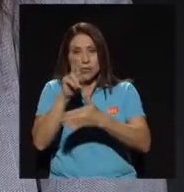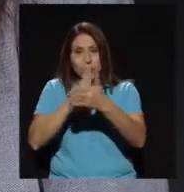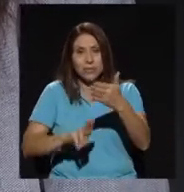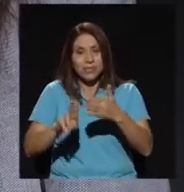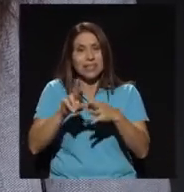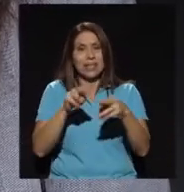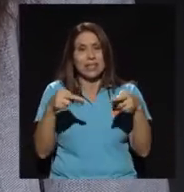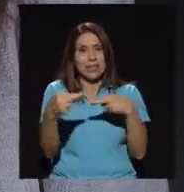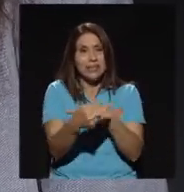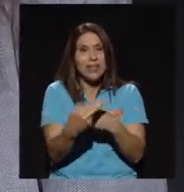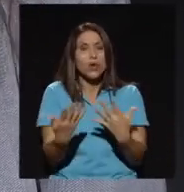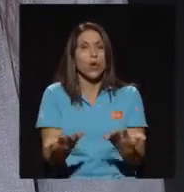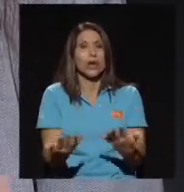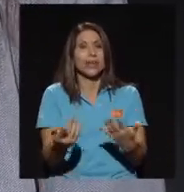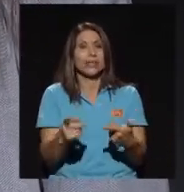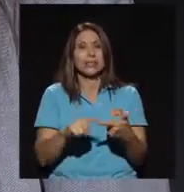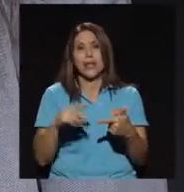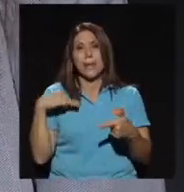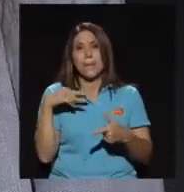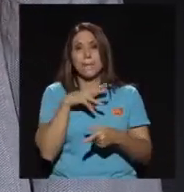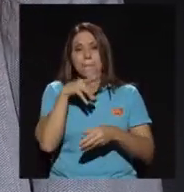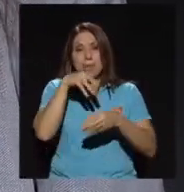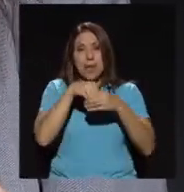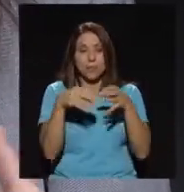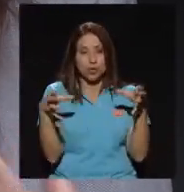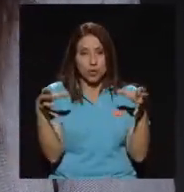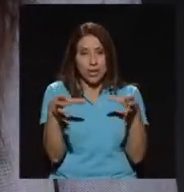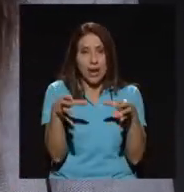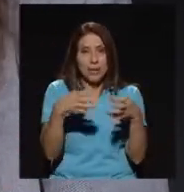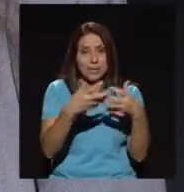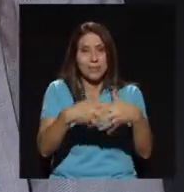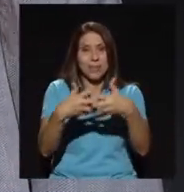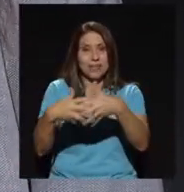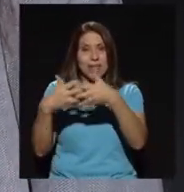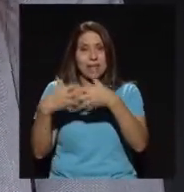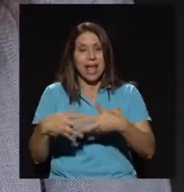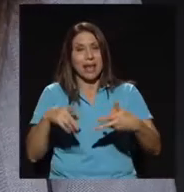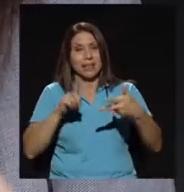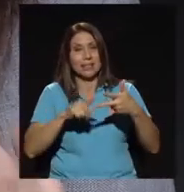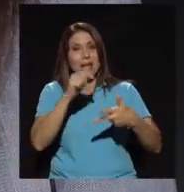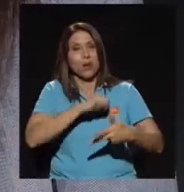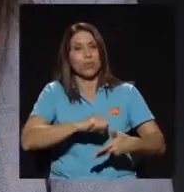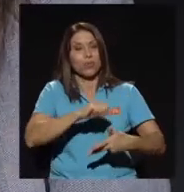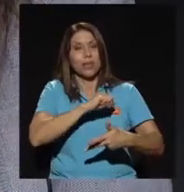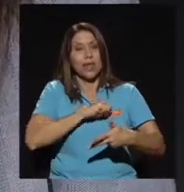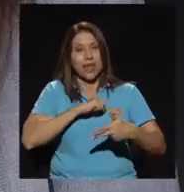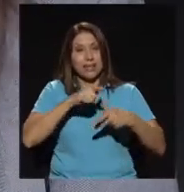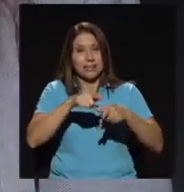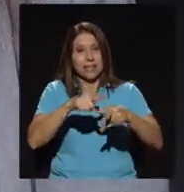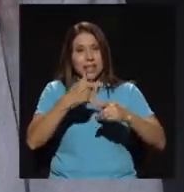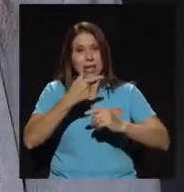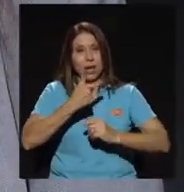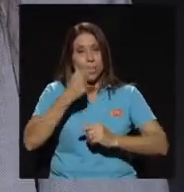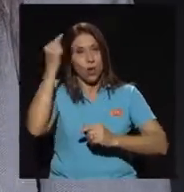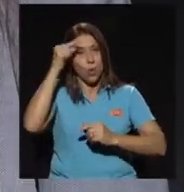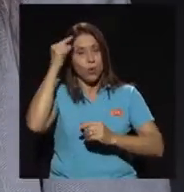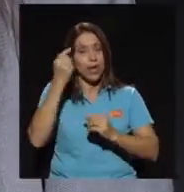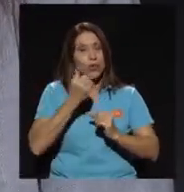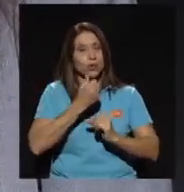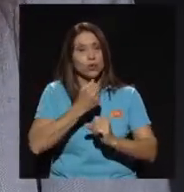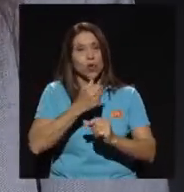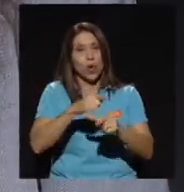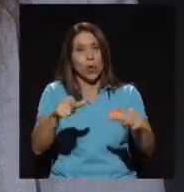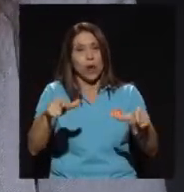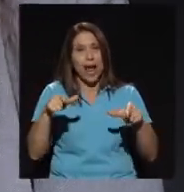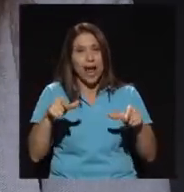regiones, miembros de cámaras empresariales, autoridades de gobiernos locales, de las propias instituciones descentralizadas